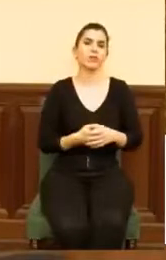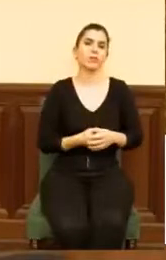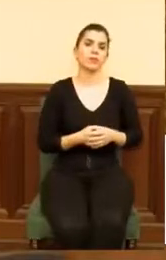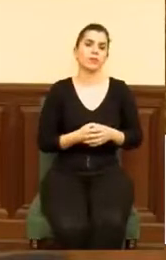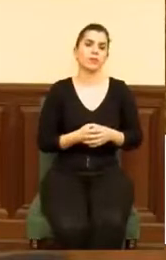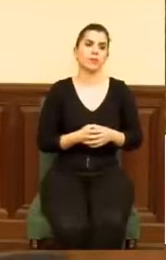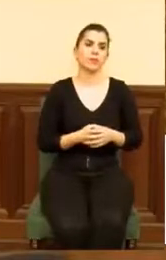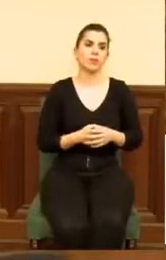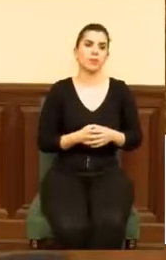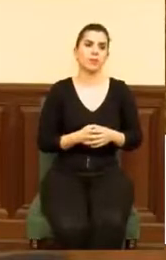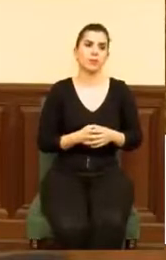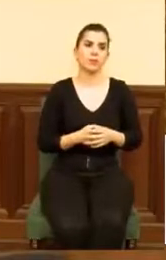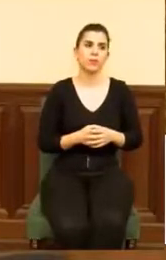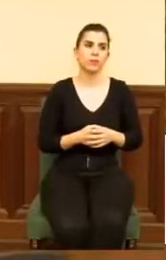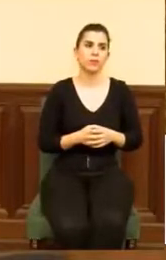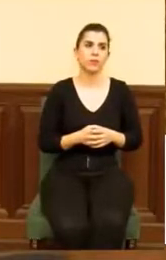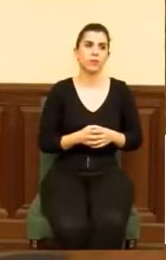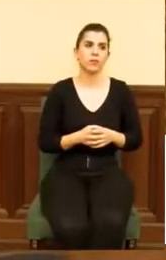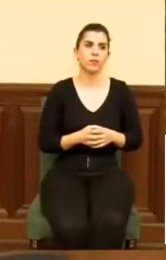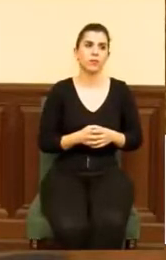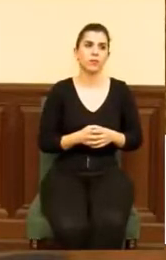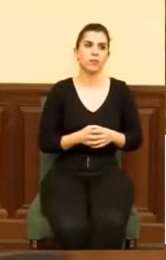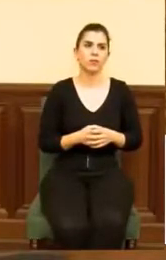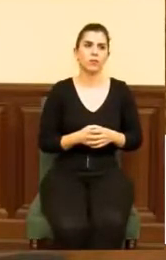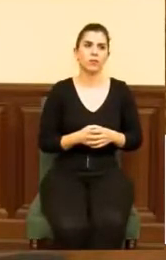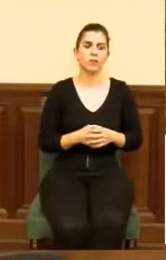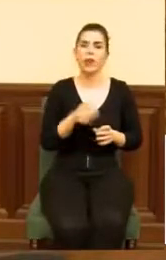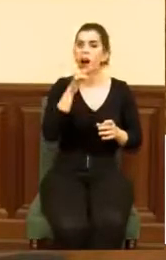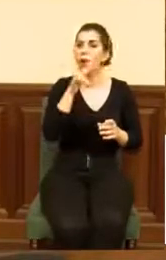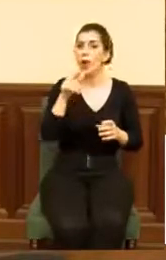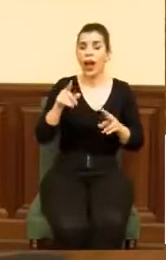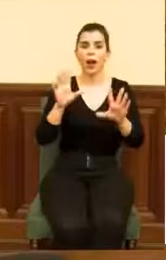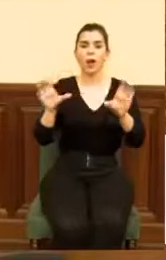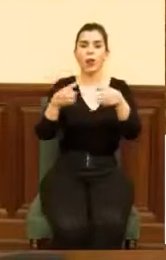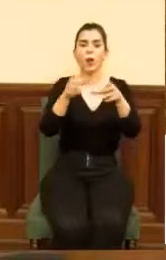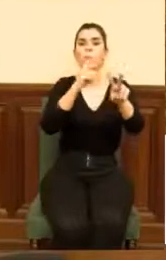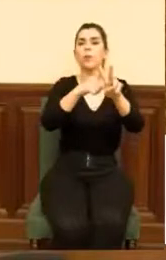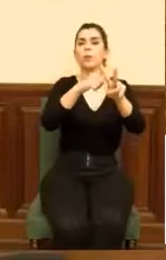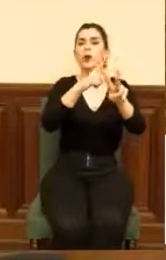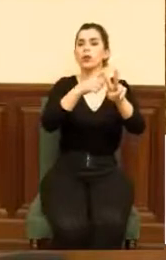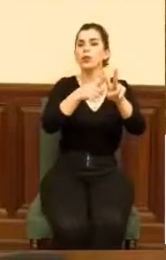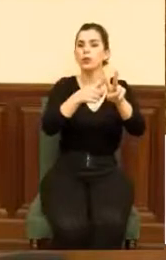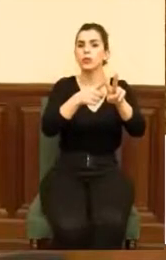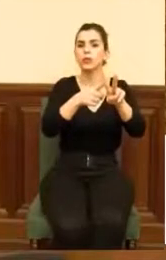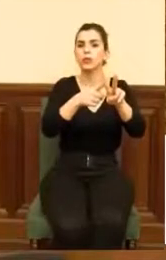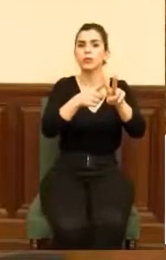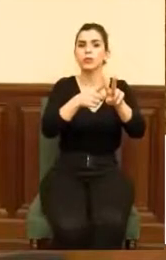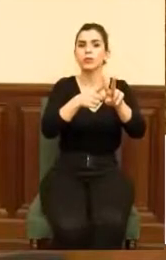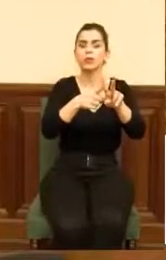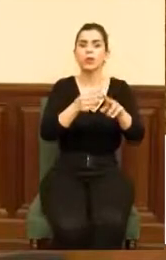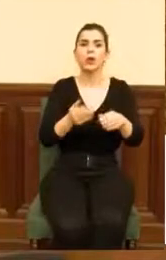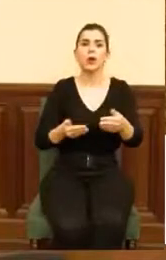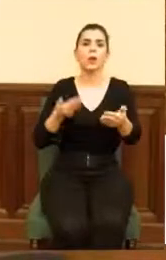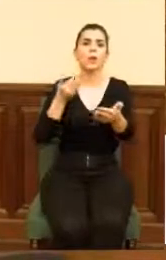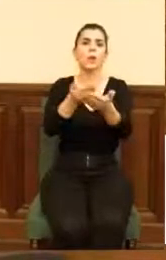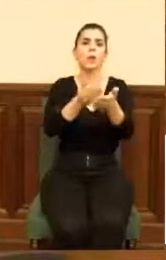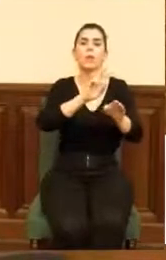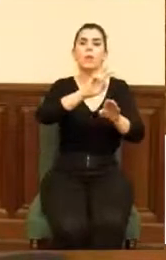ahora, este grupo político, Vox, presenta una moción